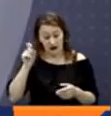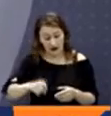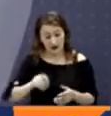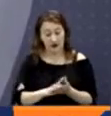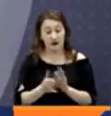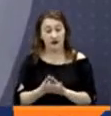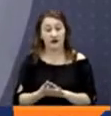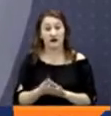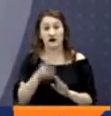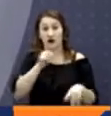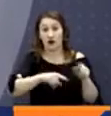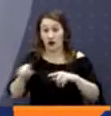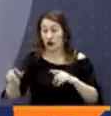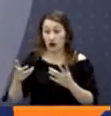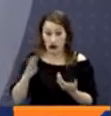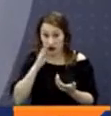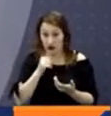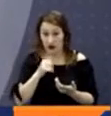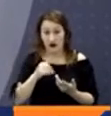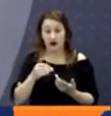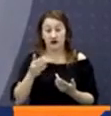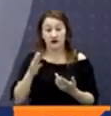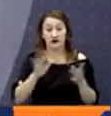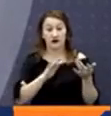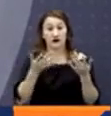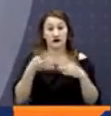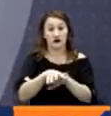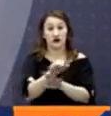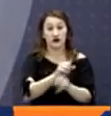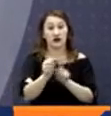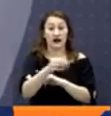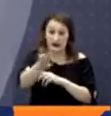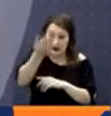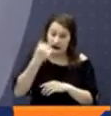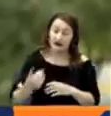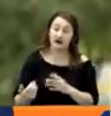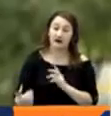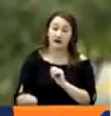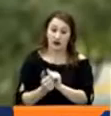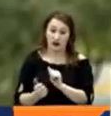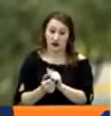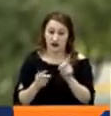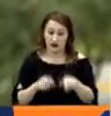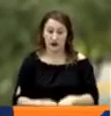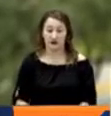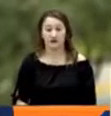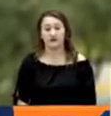que no han llegado a través de las redes sociales, invitarlos a que nos acompañen.